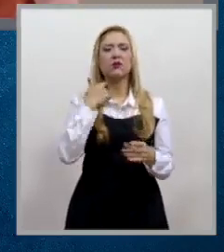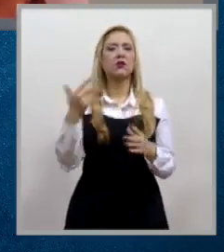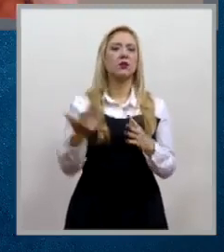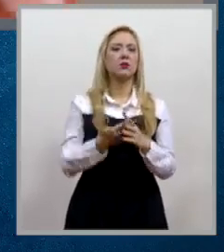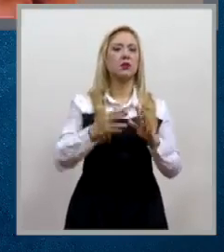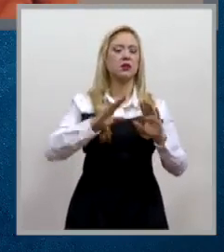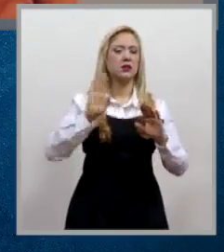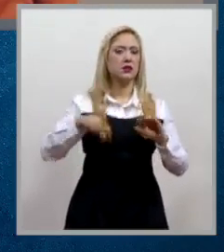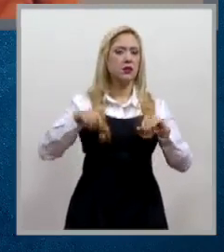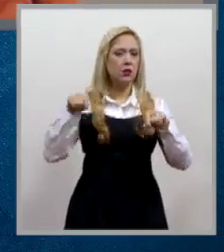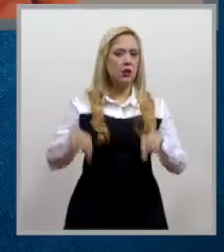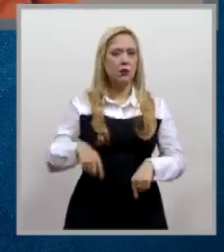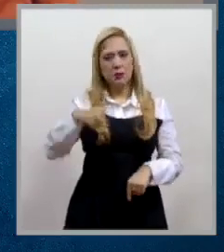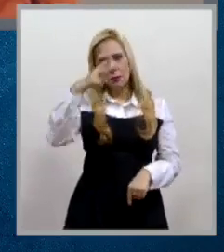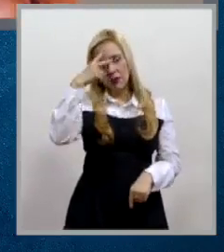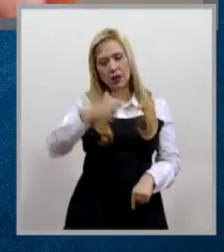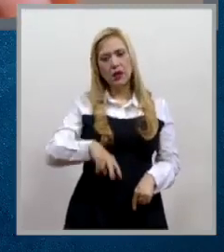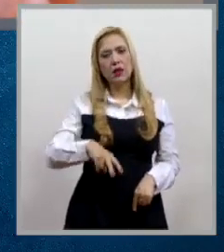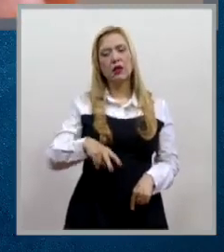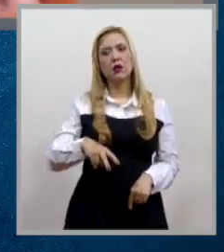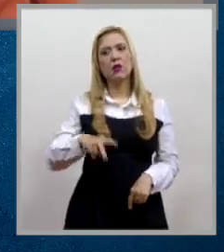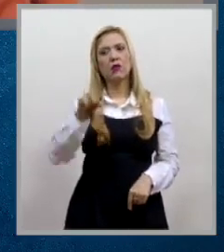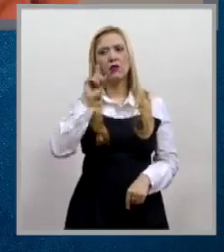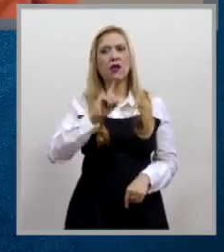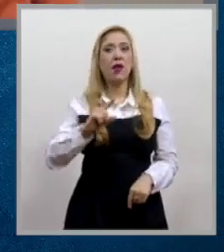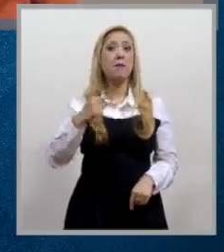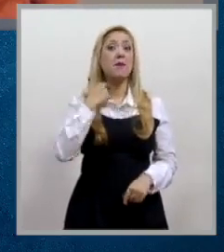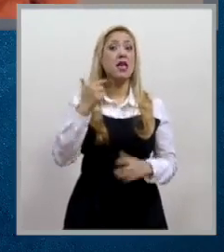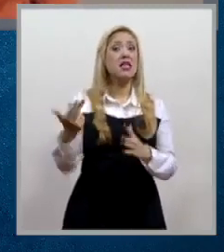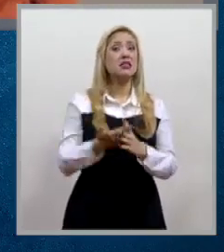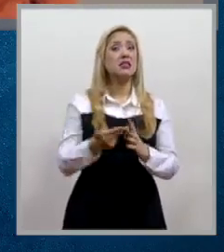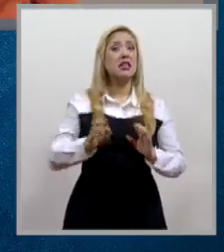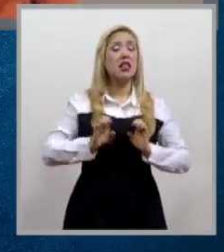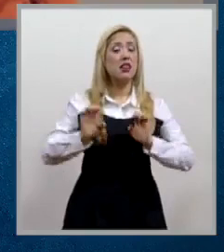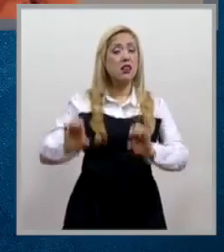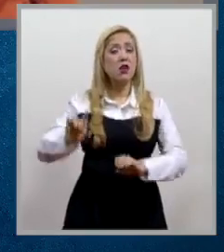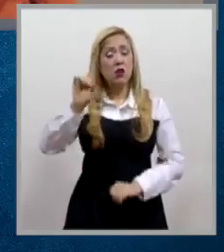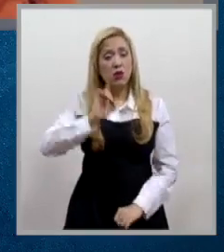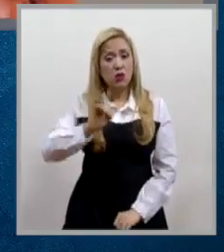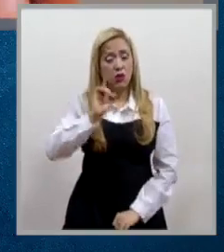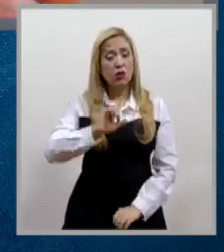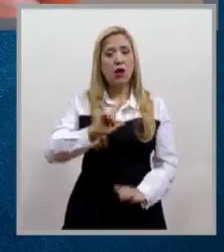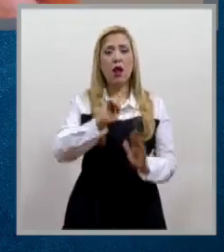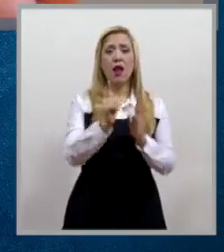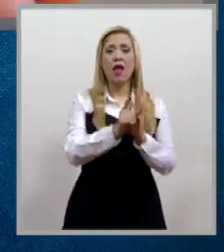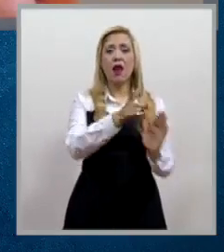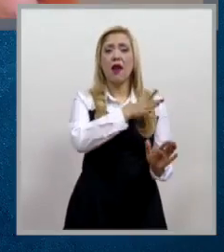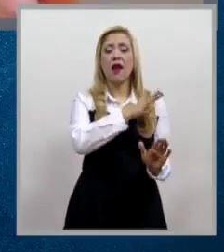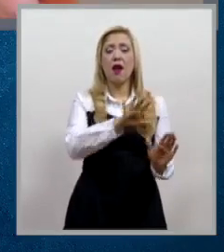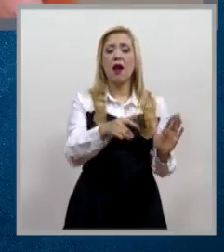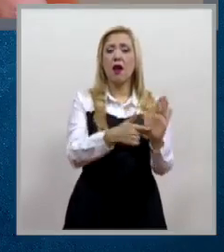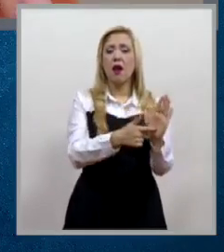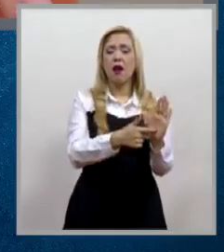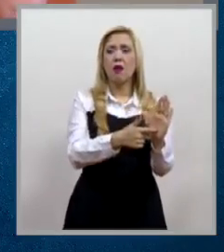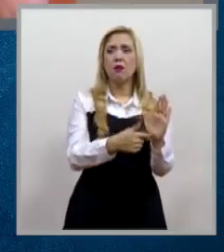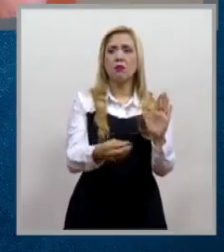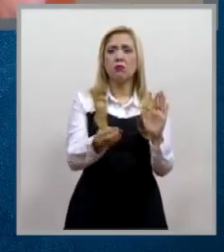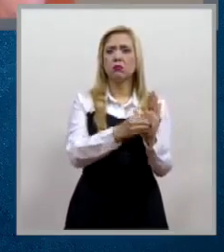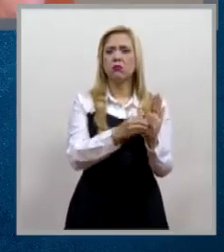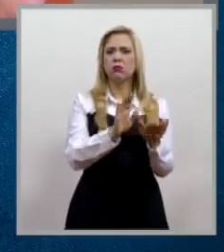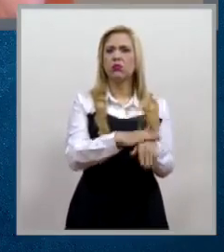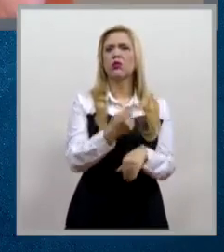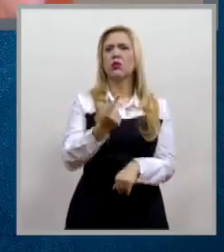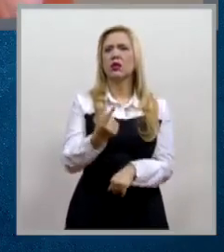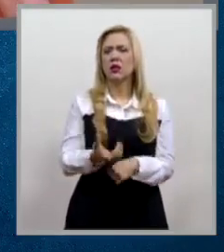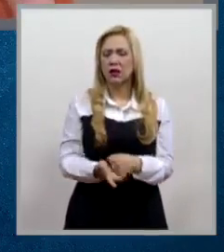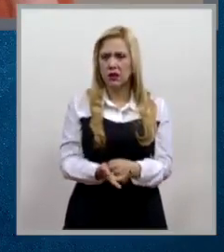en México y no de femicidio, y por qué en la Ley General de Acceso tenemos feminicidio, y esta parte